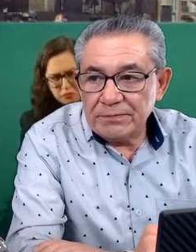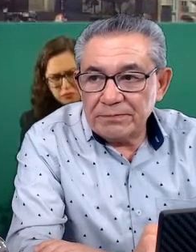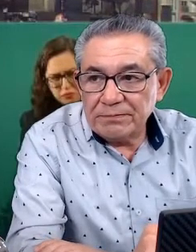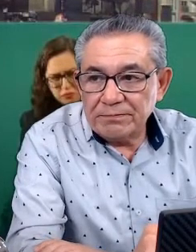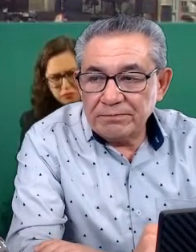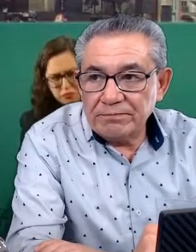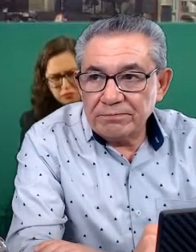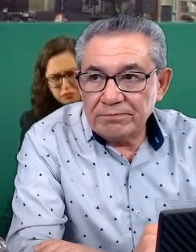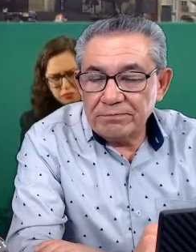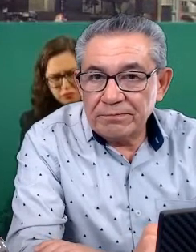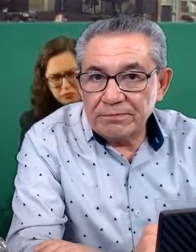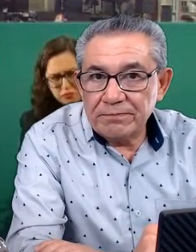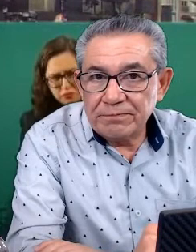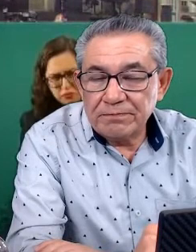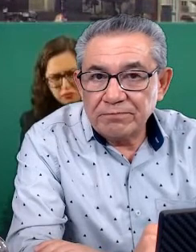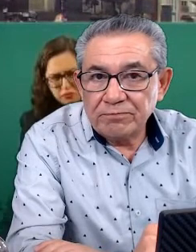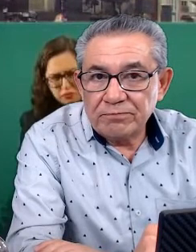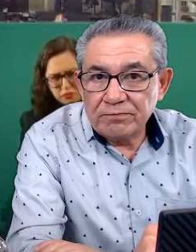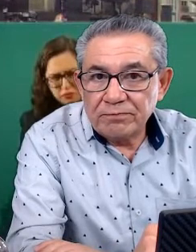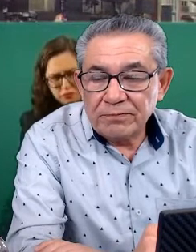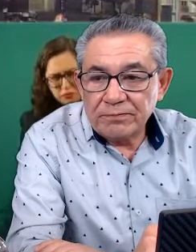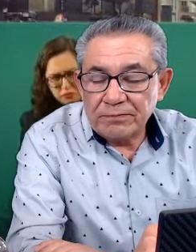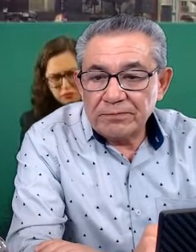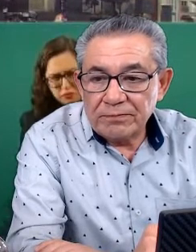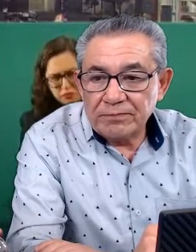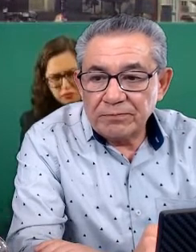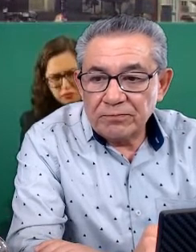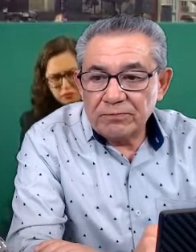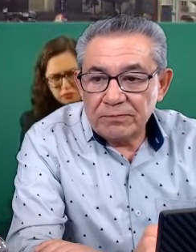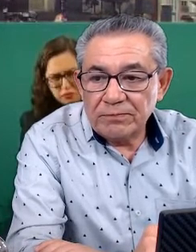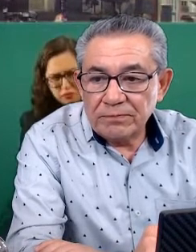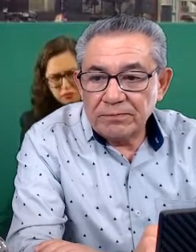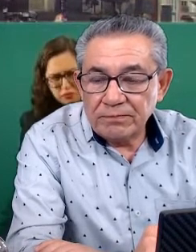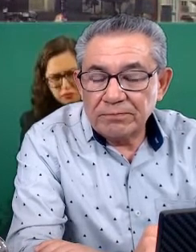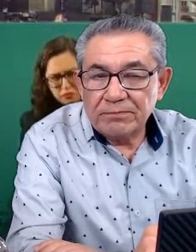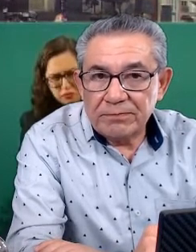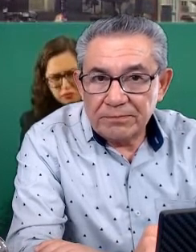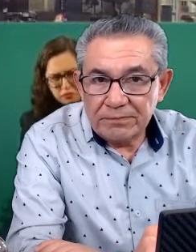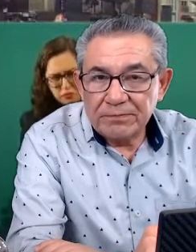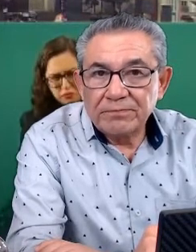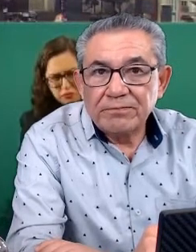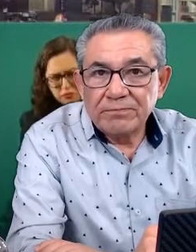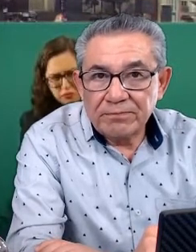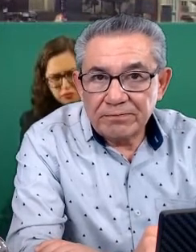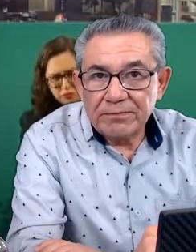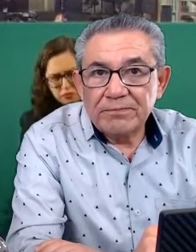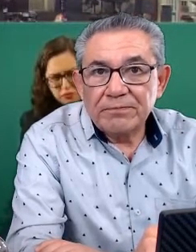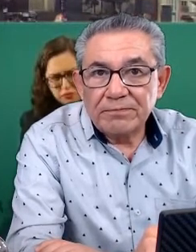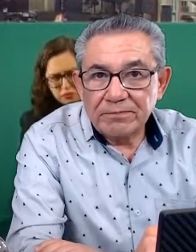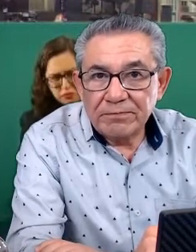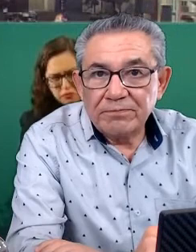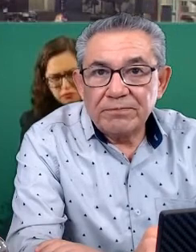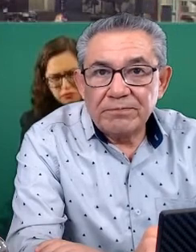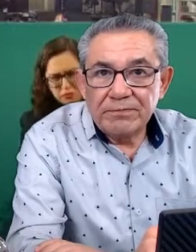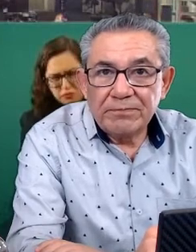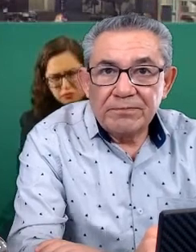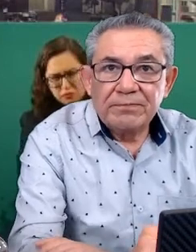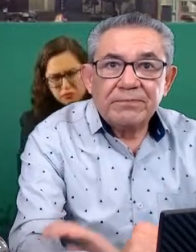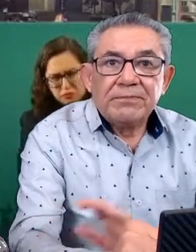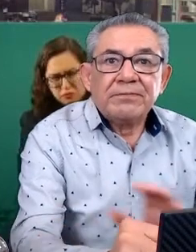hemos podido bajar la situación tan difícil, porque están coludidos, porque terminan siendo la gente que